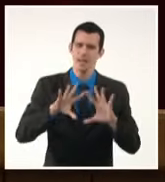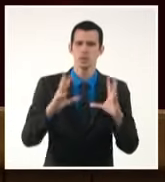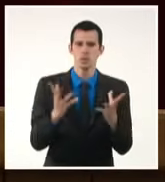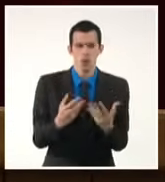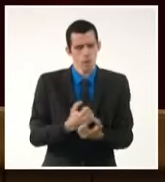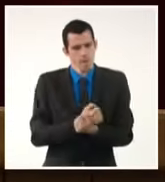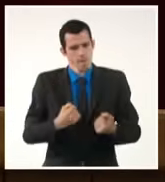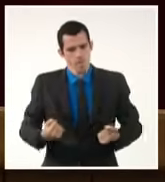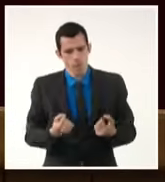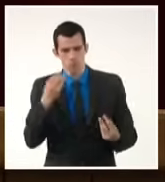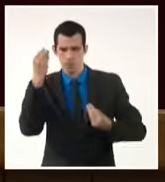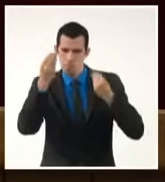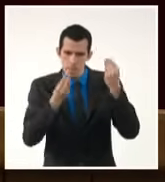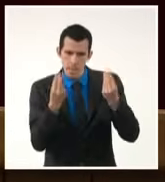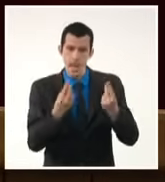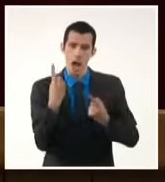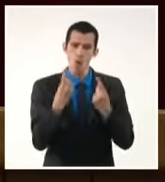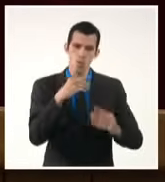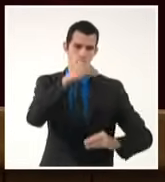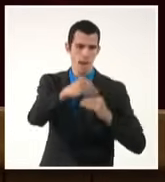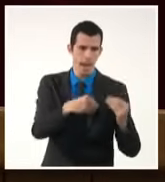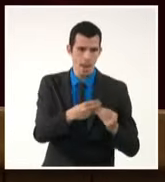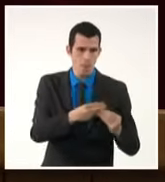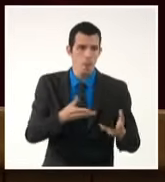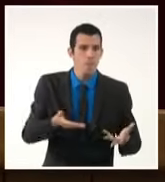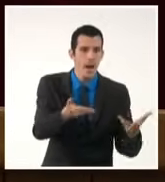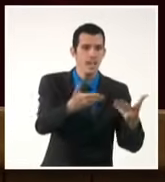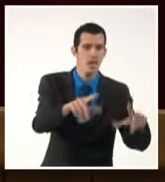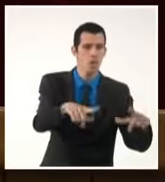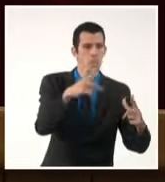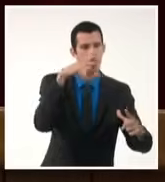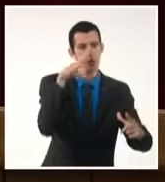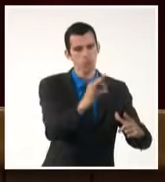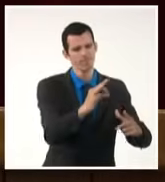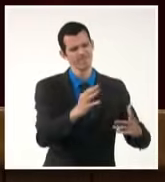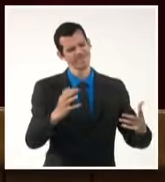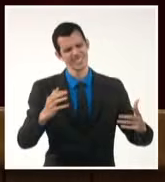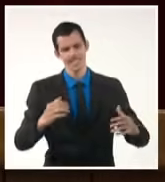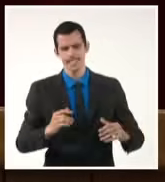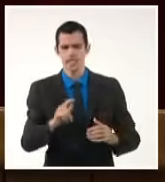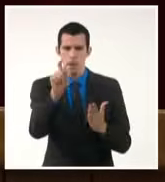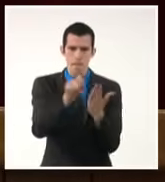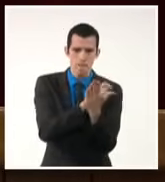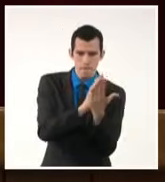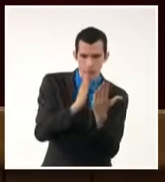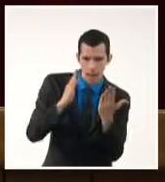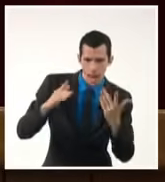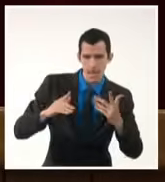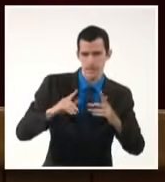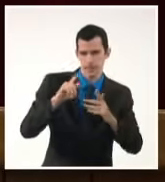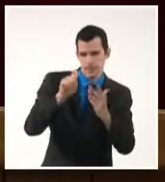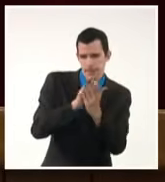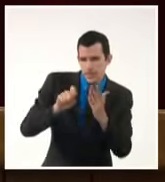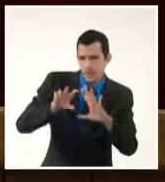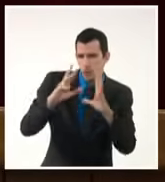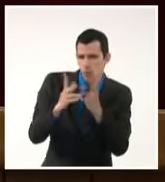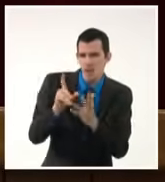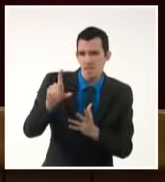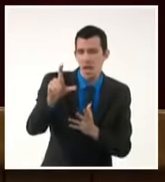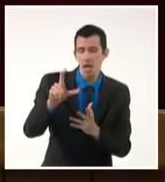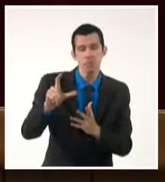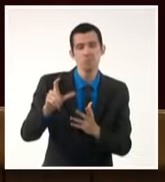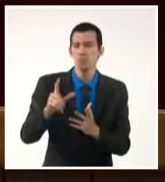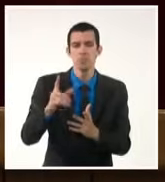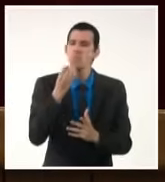fructificaron, de pronósticos que no se cumplieron. Así como reconocemos errores en el diseño de la tarea de